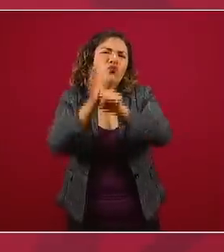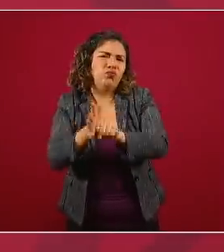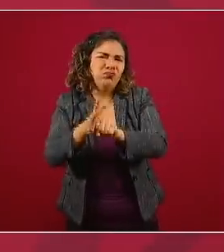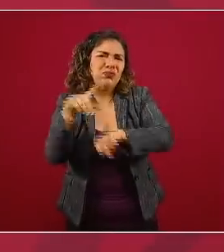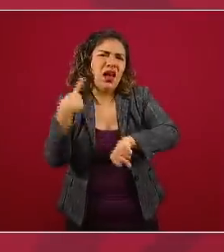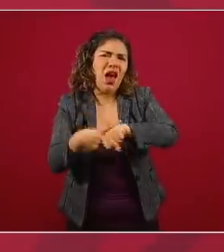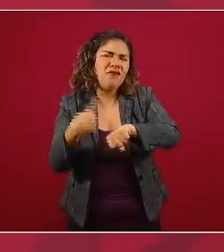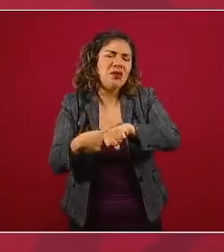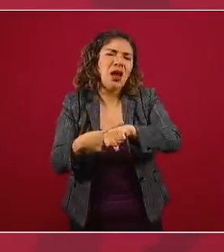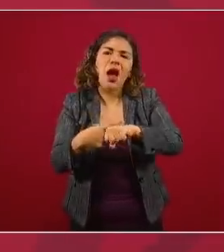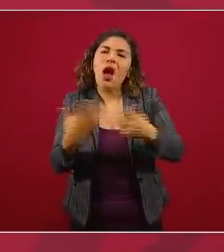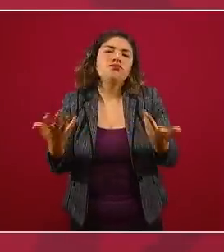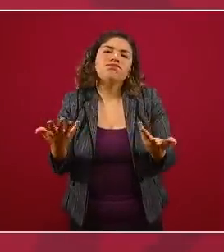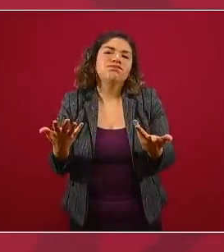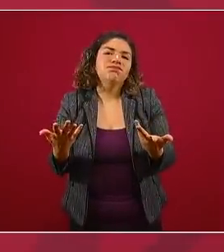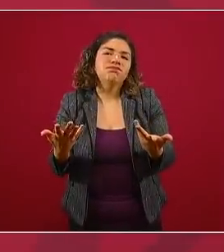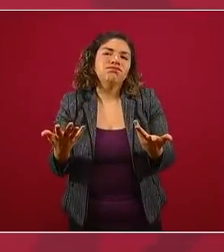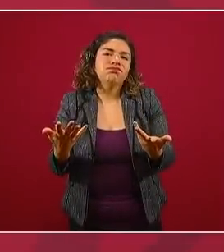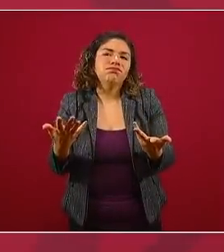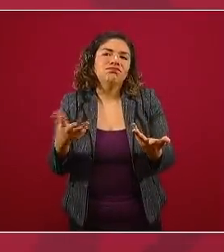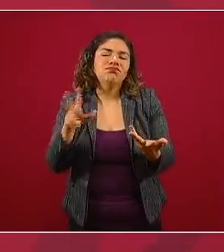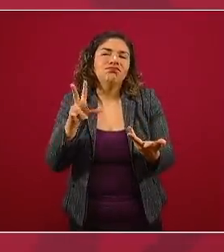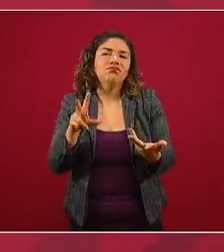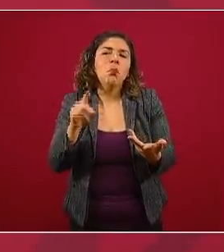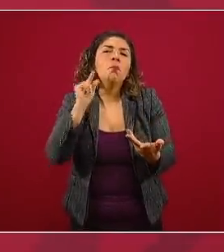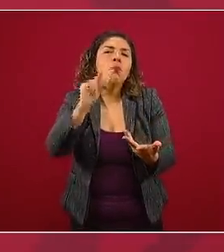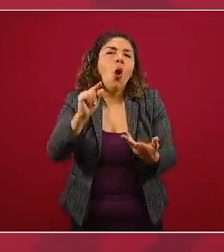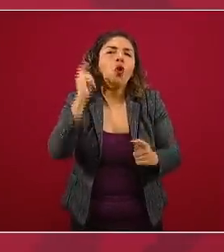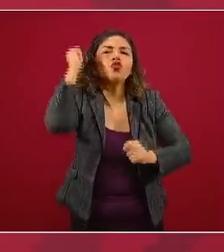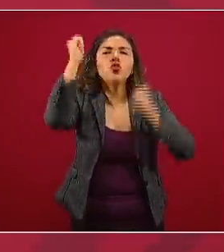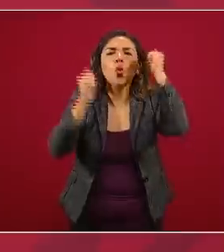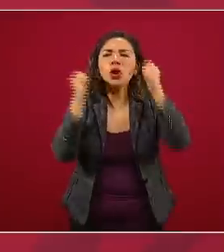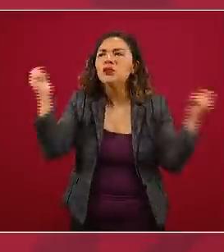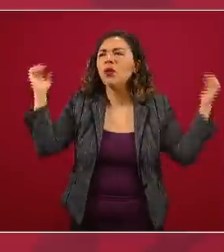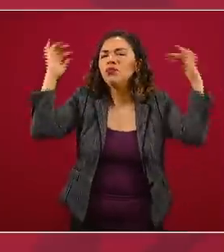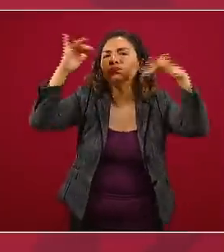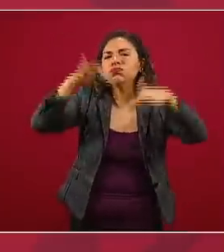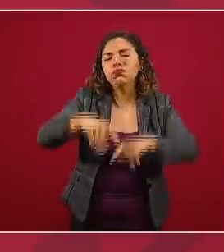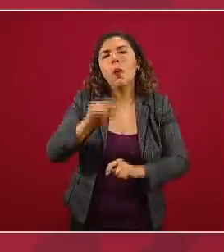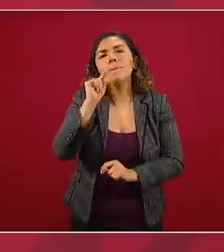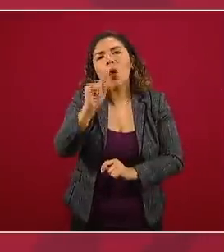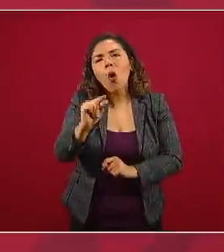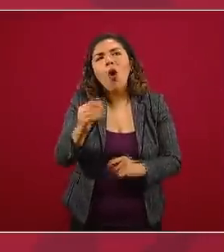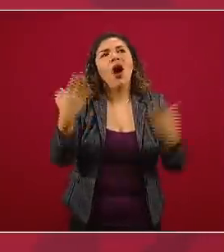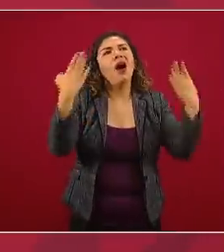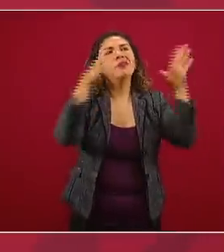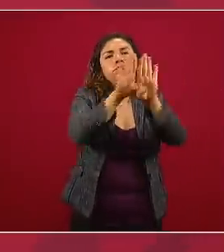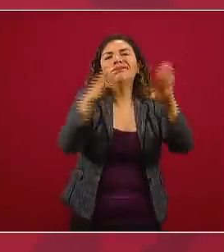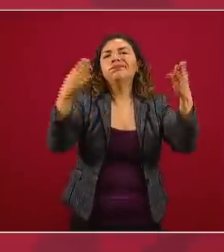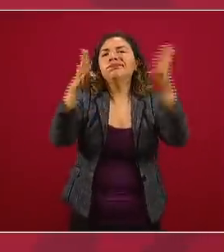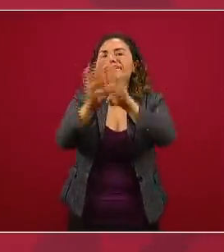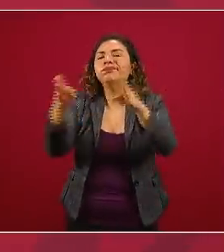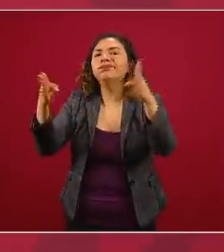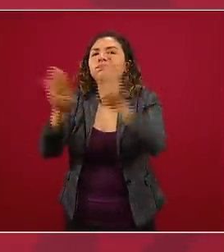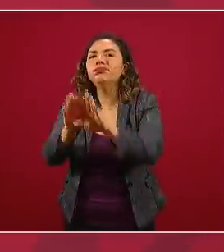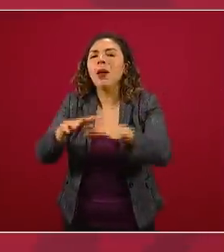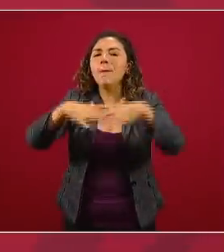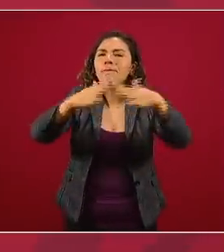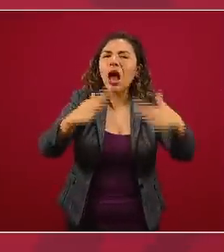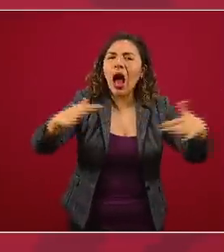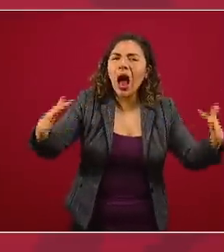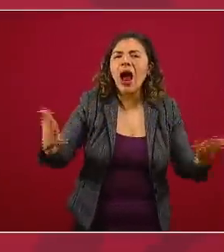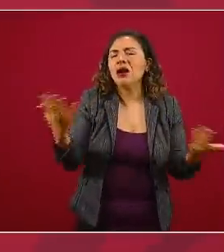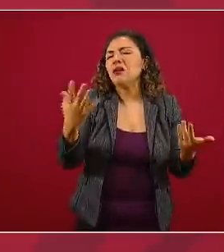tuvimos pues poca afluencia se cerraron las playas